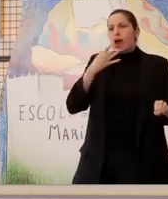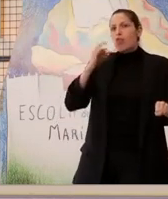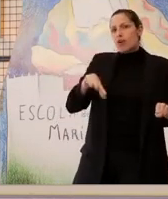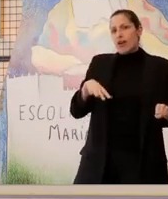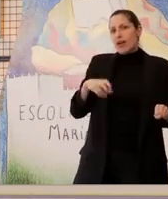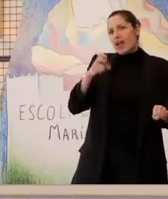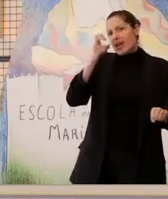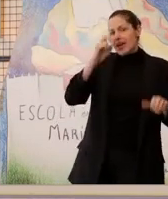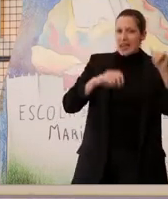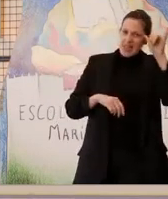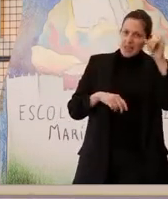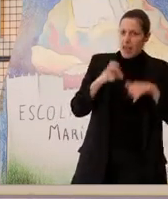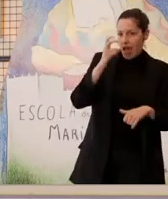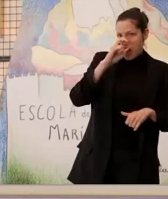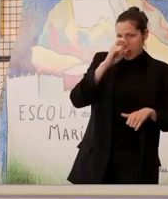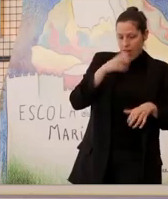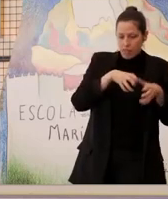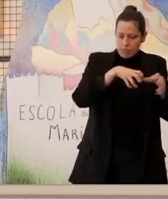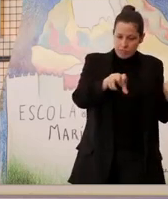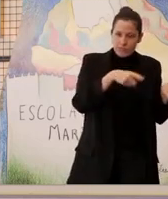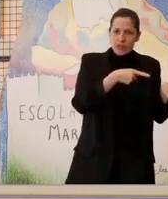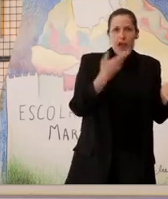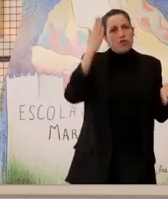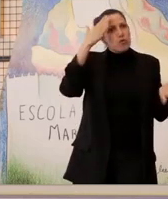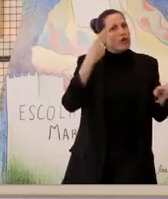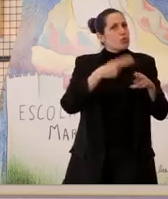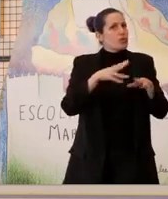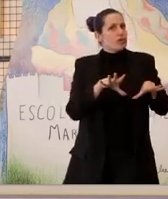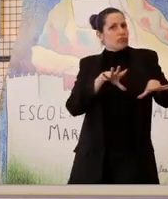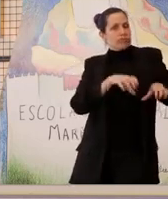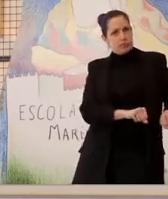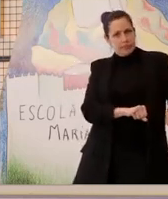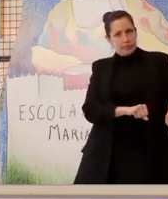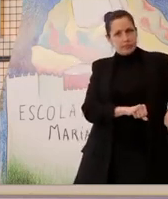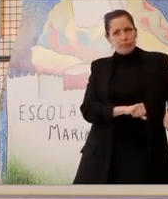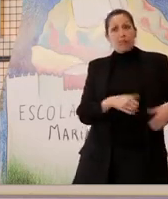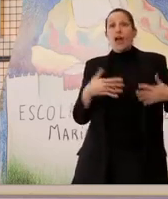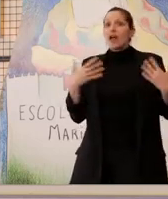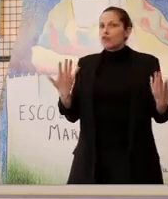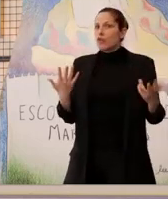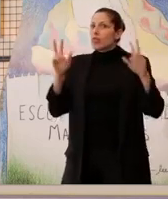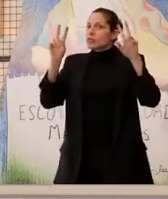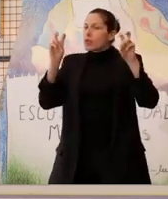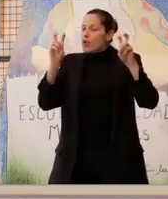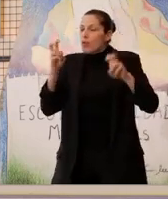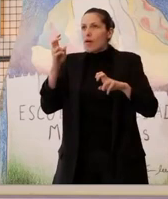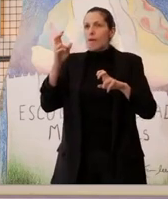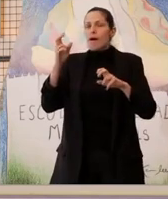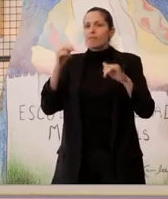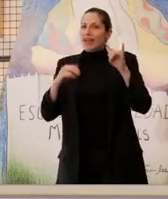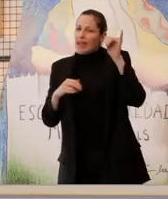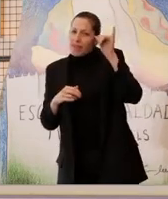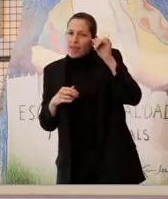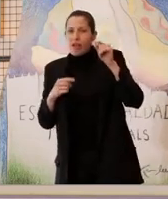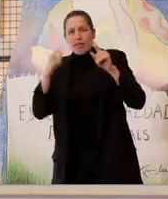de la vieja izquierda Cuál es la propuesta que tiene la nueva izquierda para construir un sujeto político que